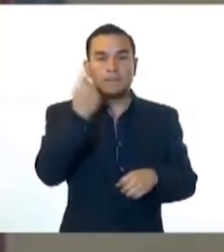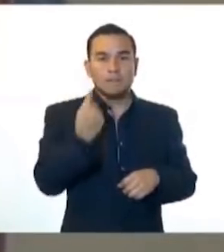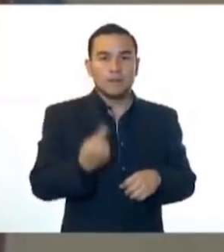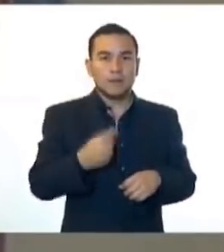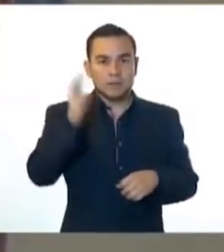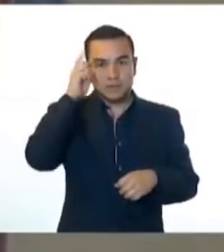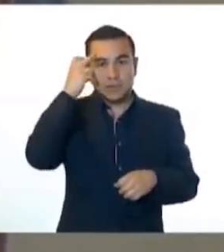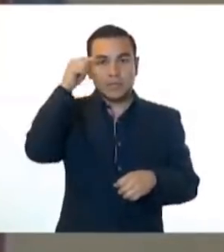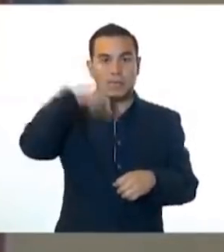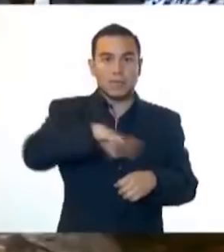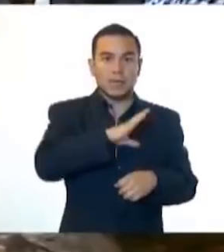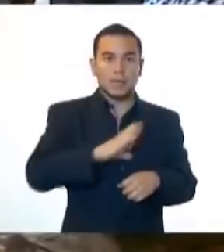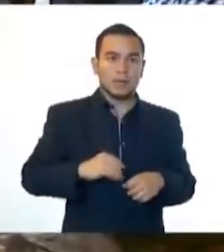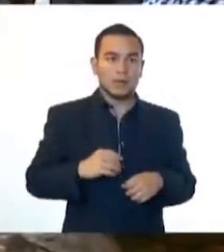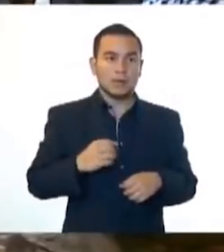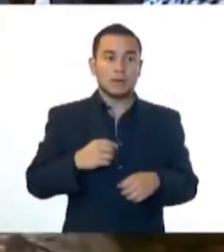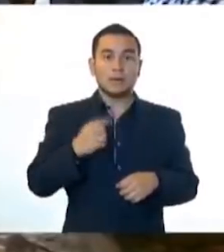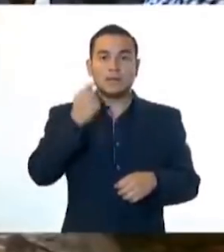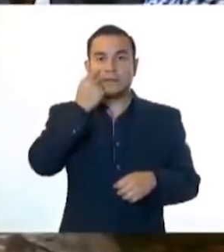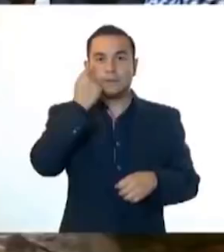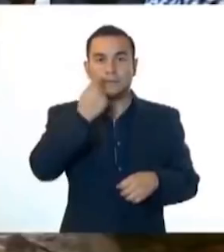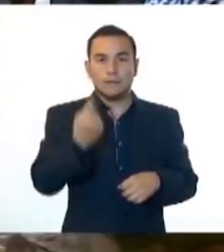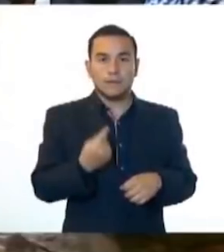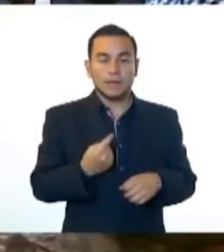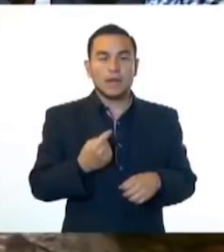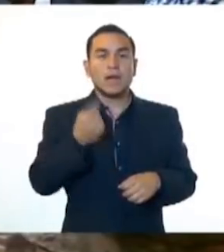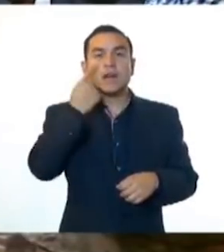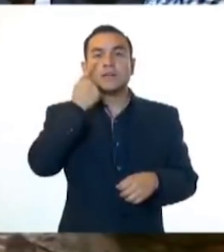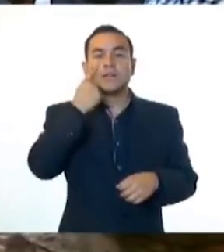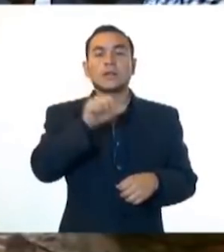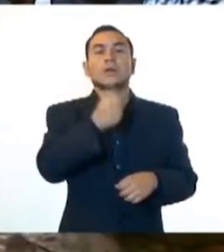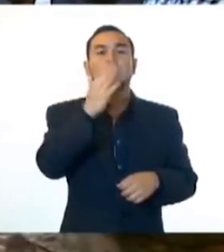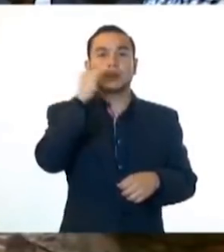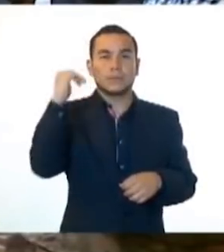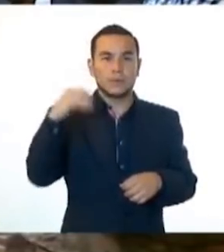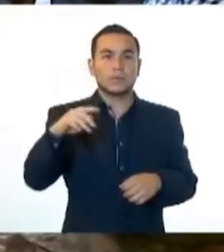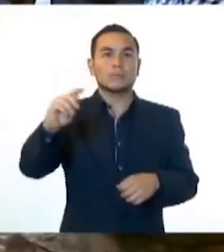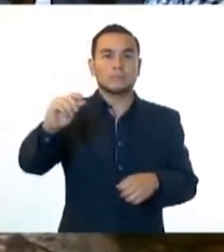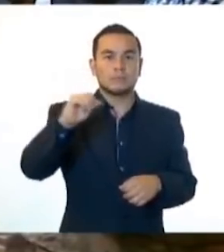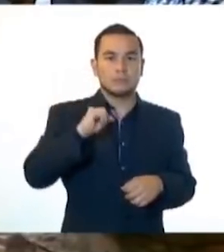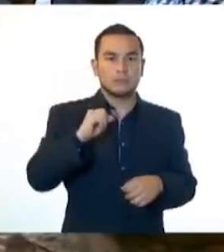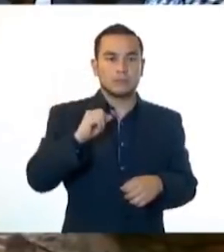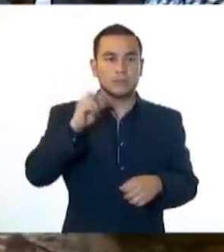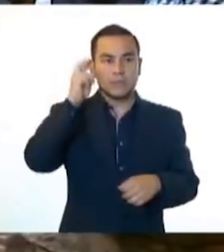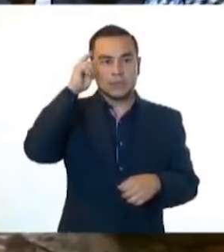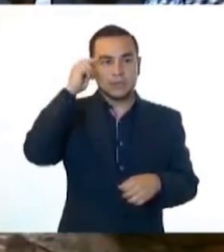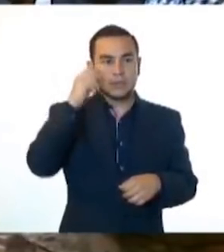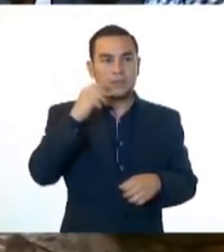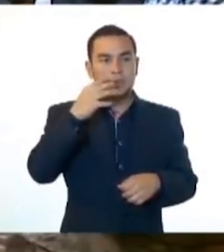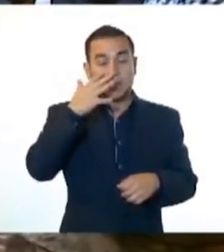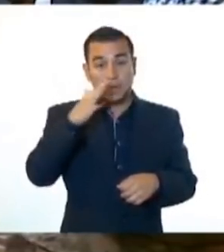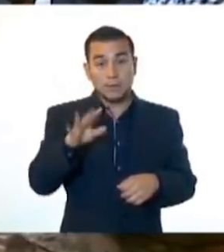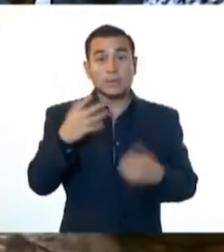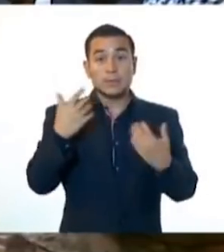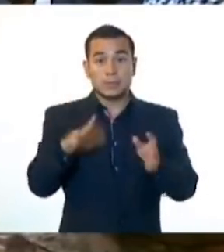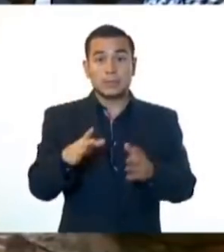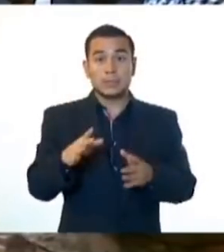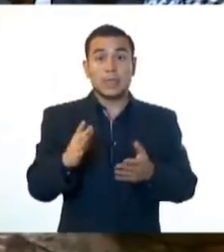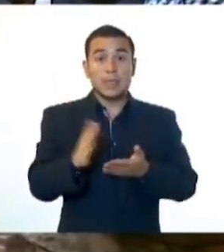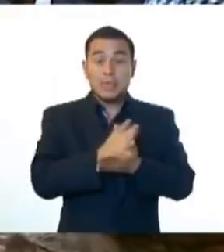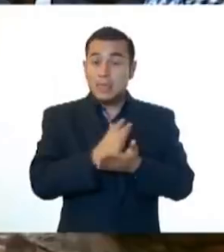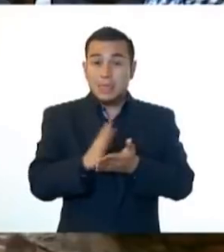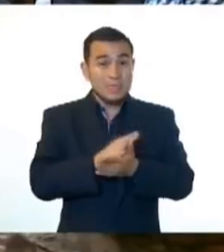tenemos disponible aquí y va a haber que irlo a buscar al mercado internacional. Hasta ahorita, un centavo de esos 2.000 millones de dólares